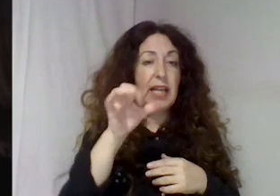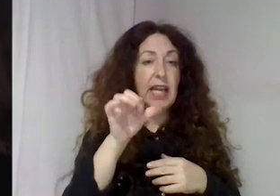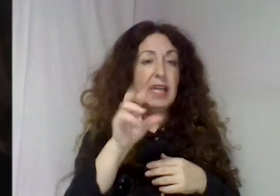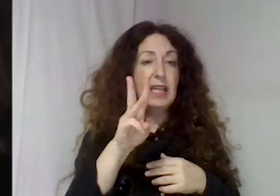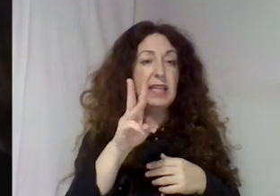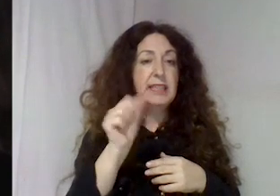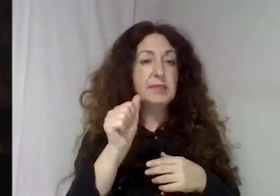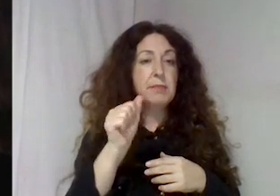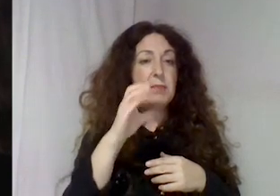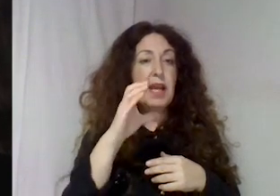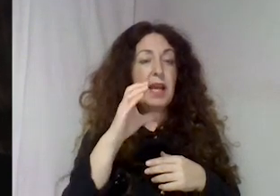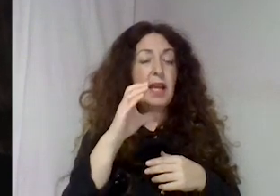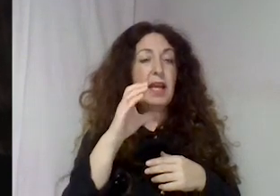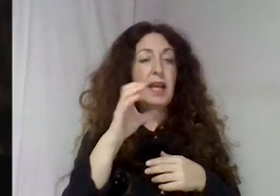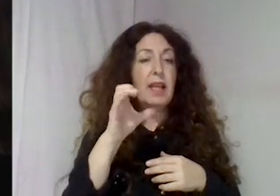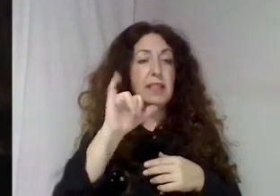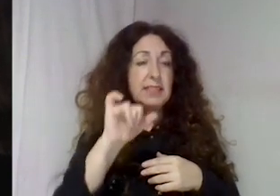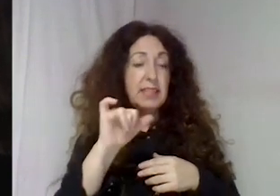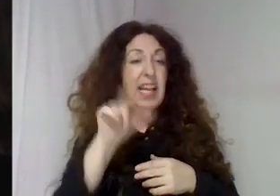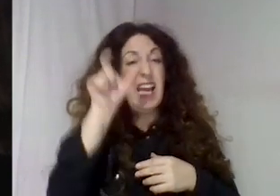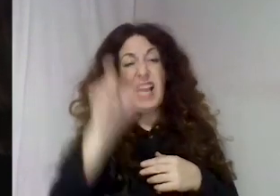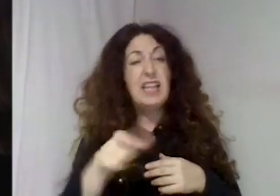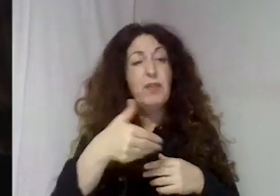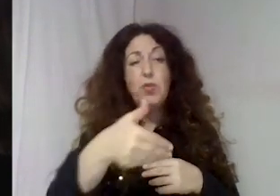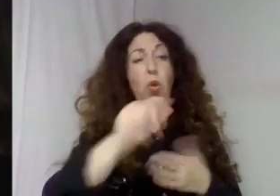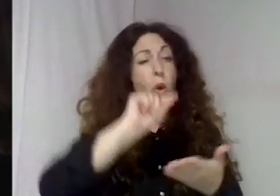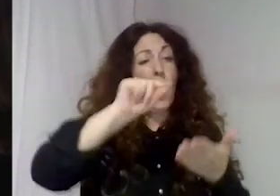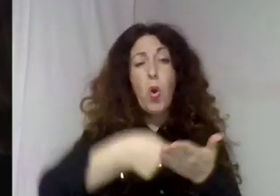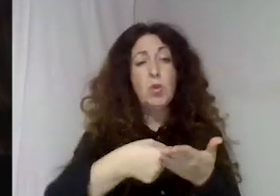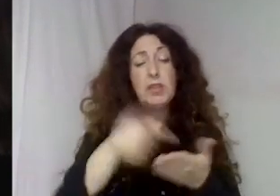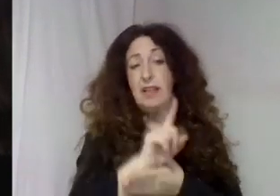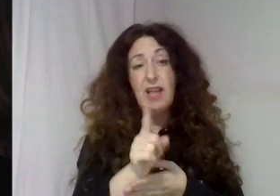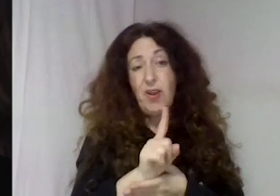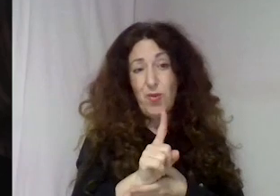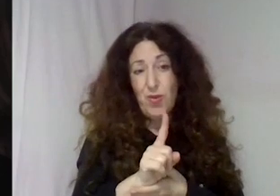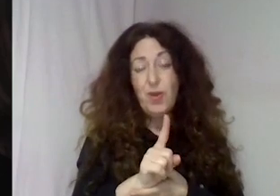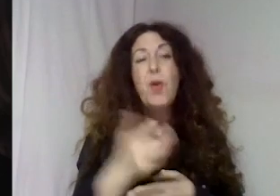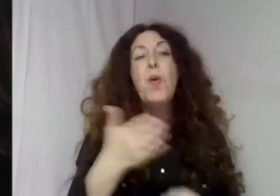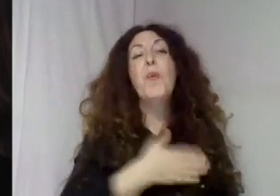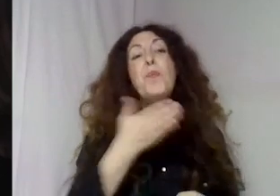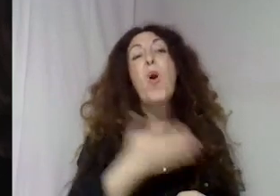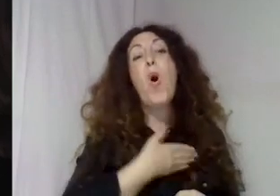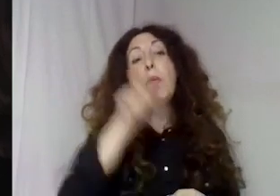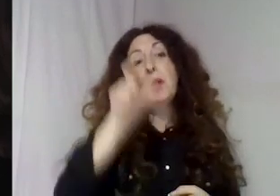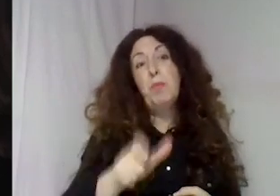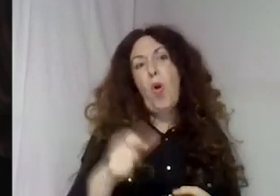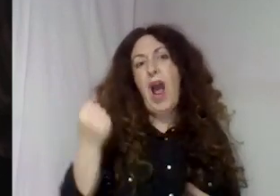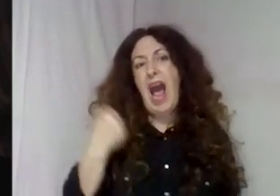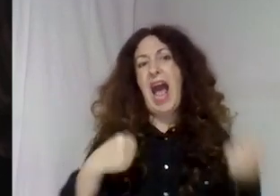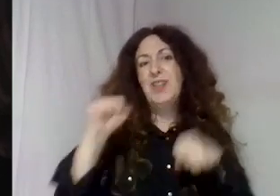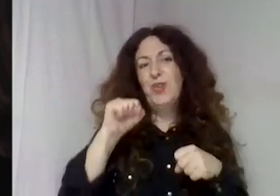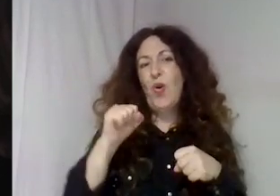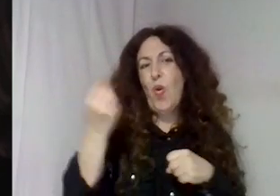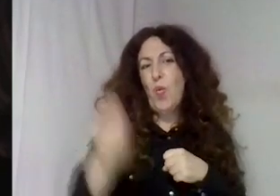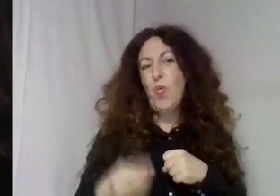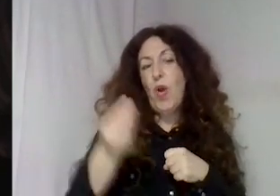de otra, ¿no? En definitiva, aunque es verdad que el lenguaje cada sociedad lo modifica y lo adapta, y evidentemente si esta sociedad